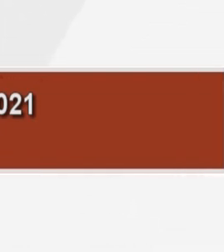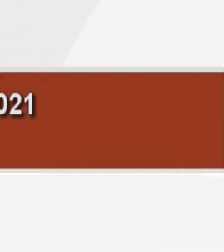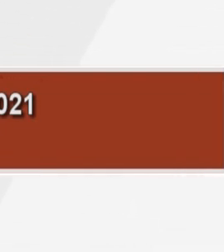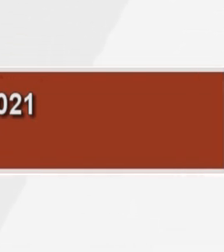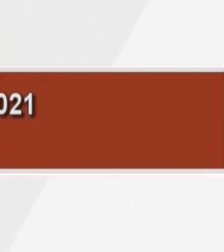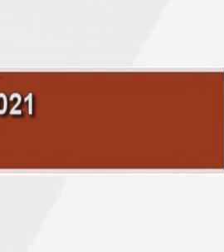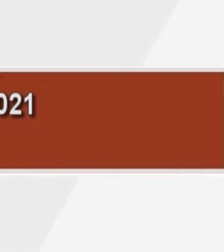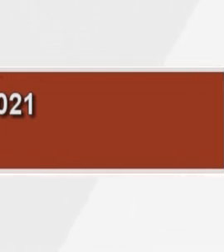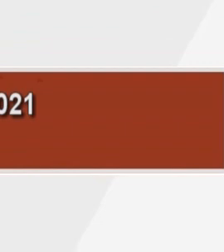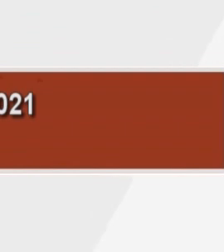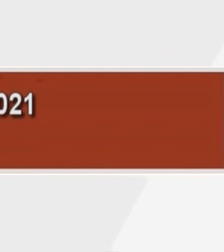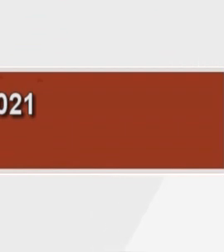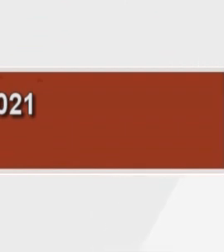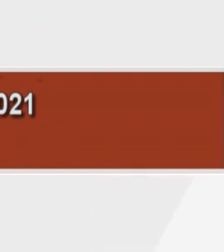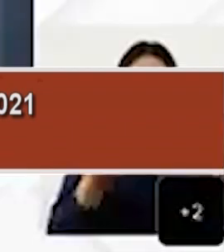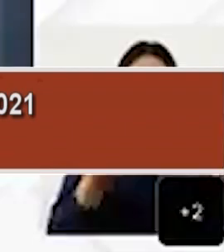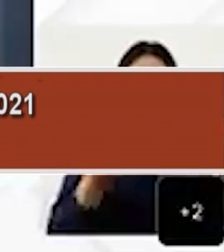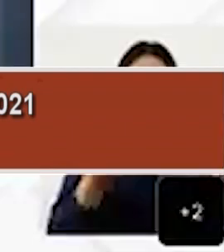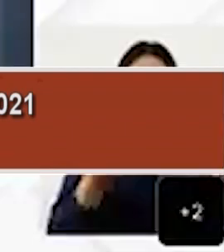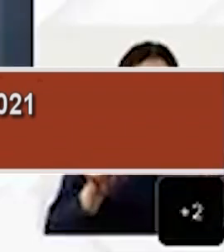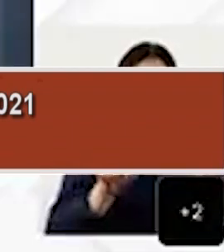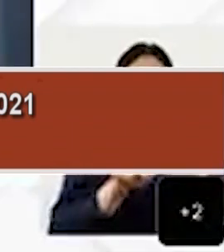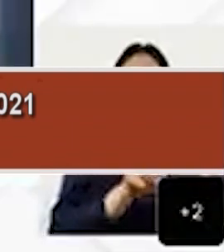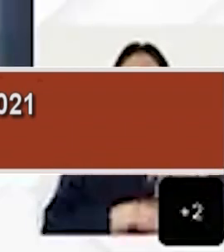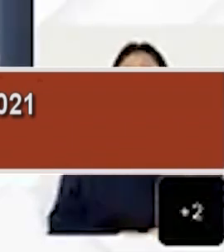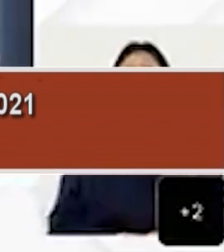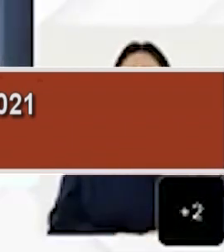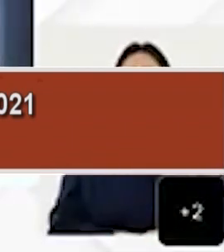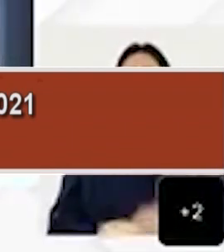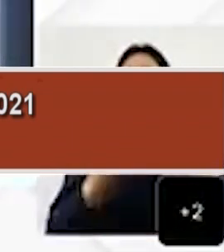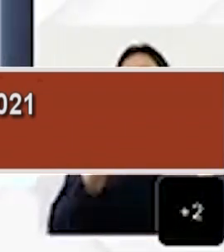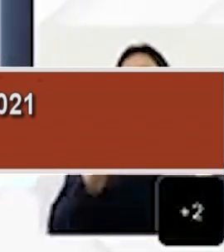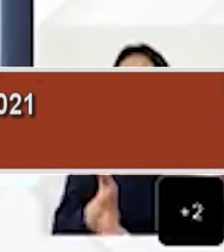corrupción durante el año 2021. Hemos perdido